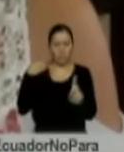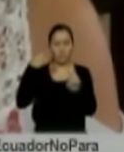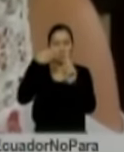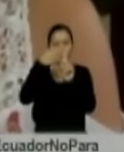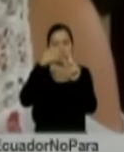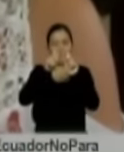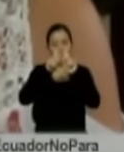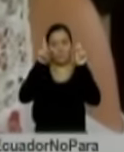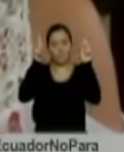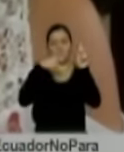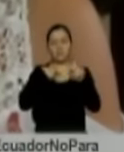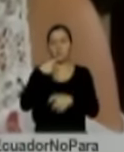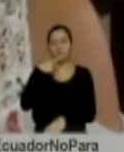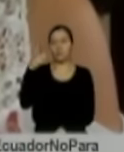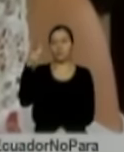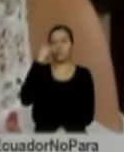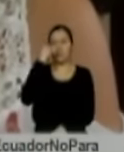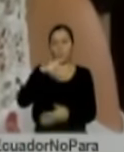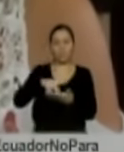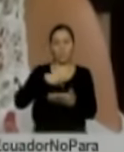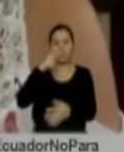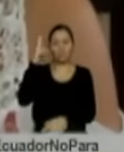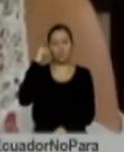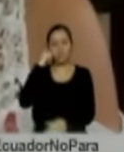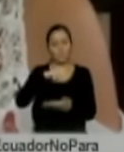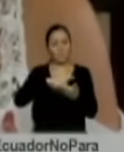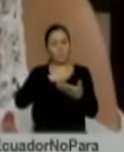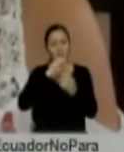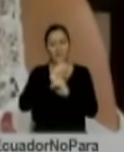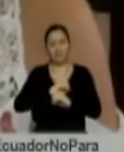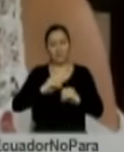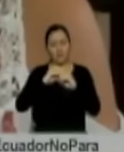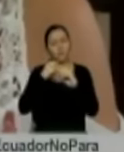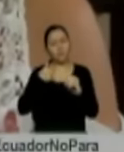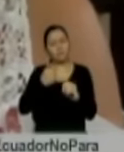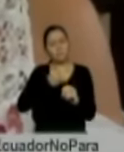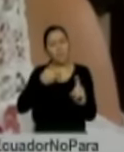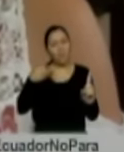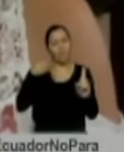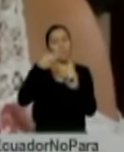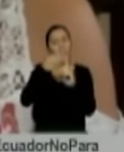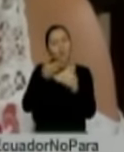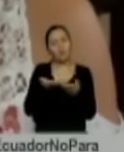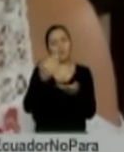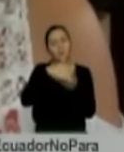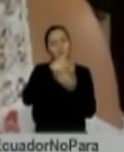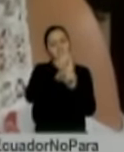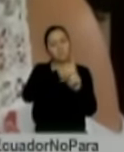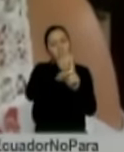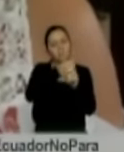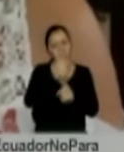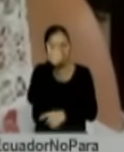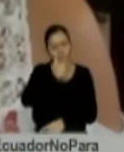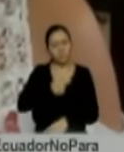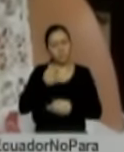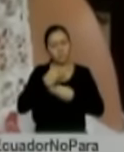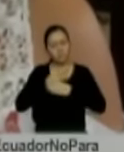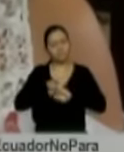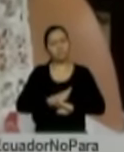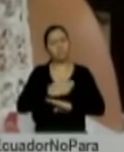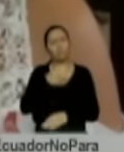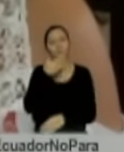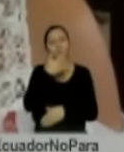misma empresa que ya le negó, que no le cubrió, que no le pagó, que no le quiere pagar o que no le dio la atención. Esa indefensión del ciudadano se